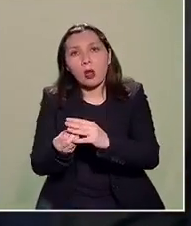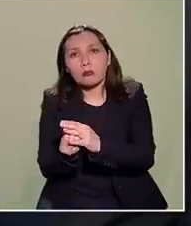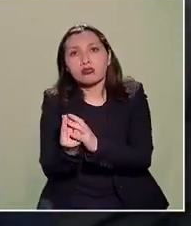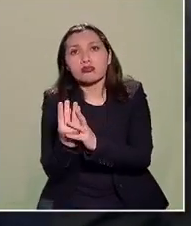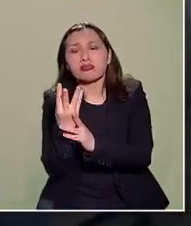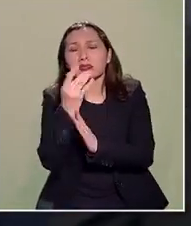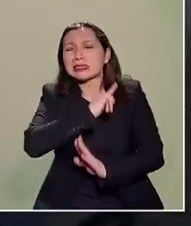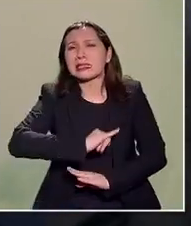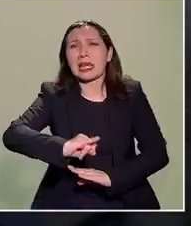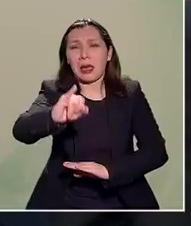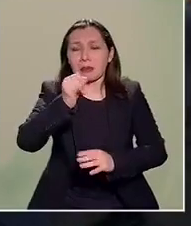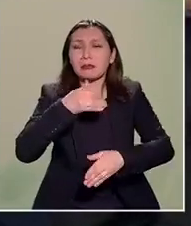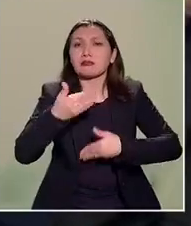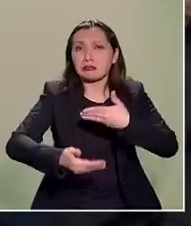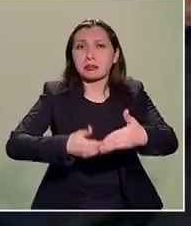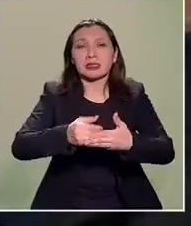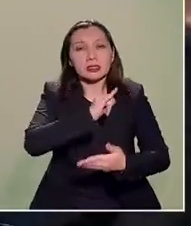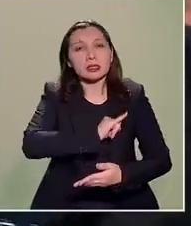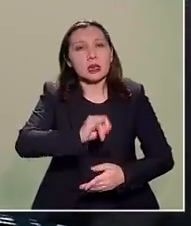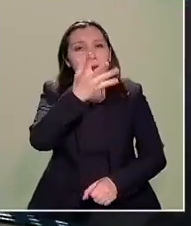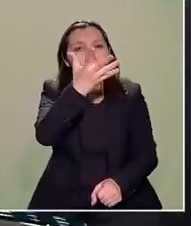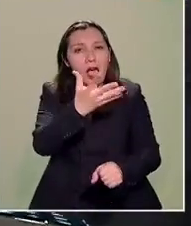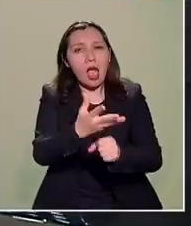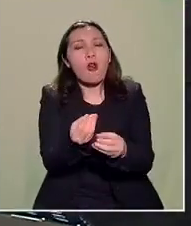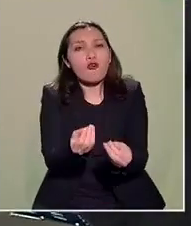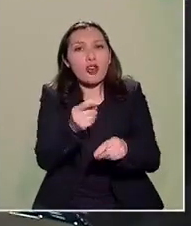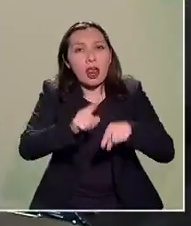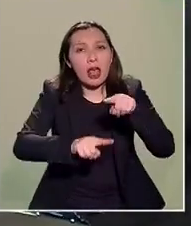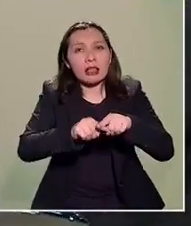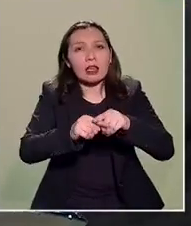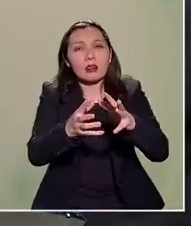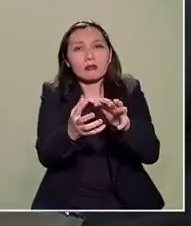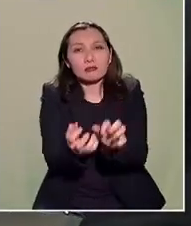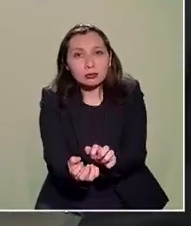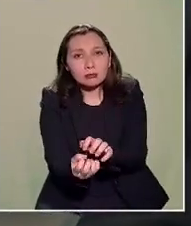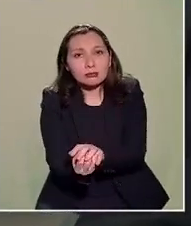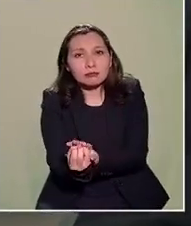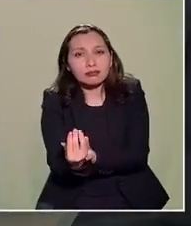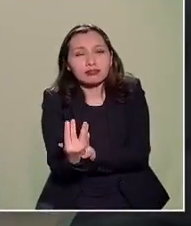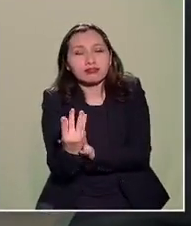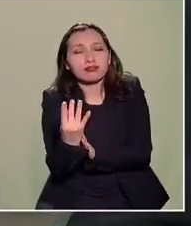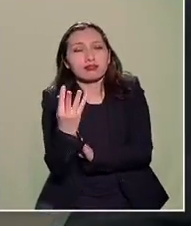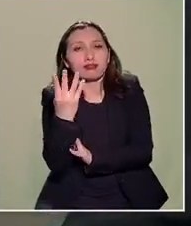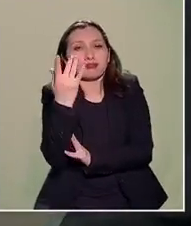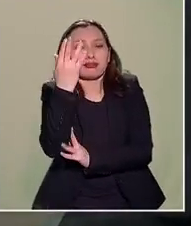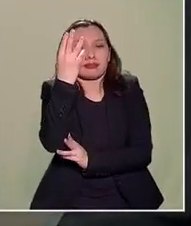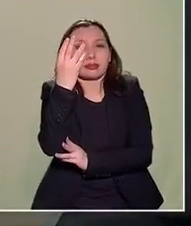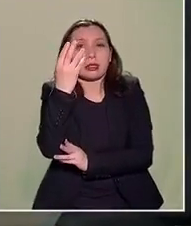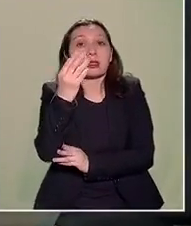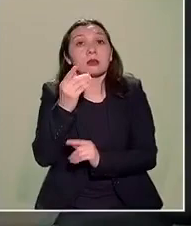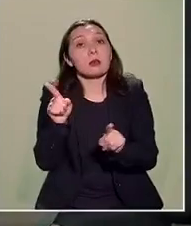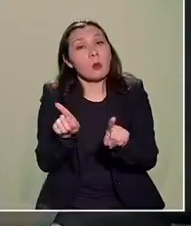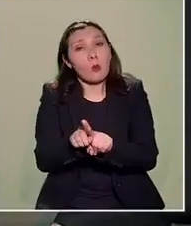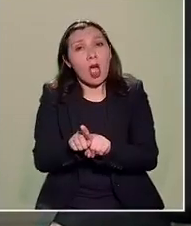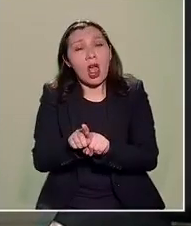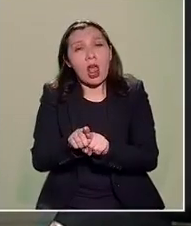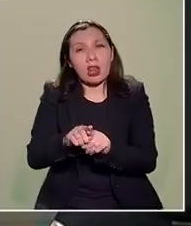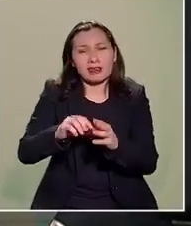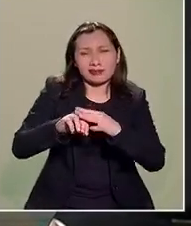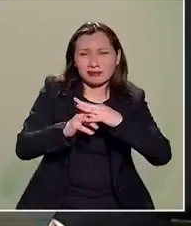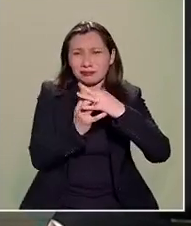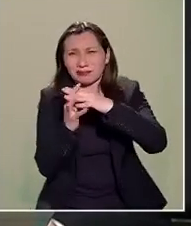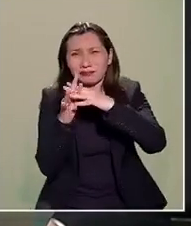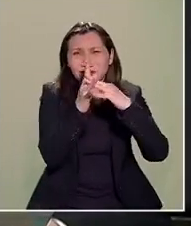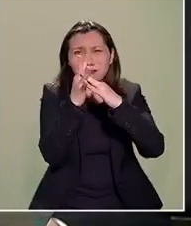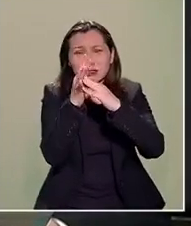fruto porque siempre encontrará una buena tierra en la cual germinar y aunque crezca en medio